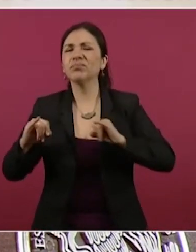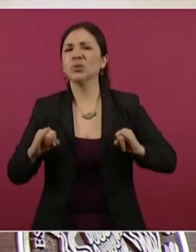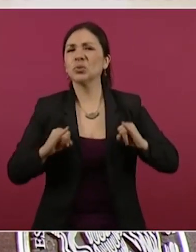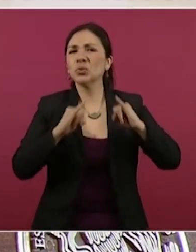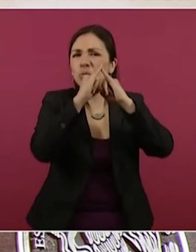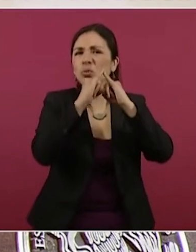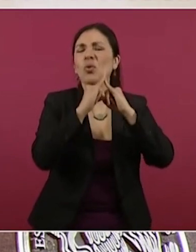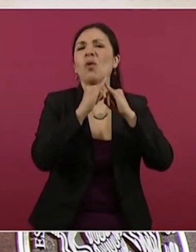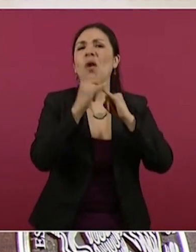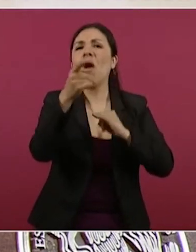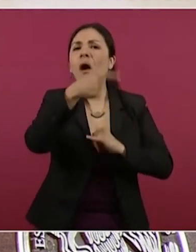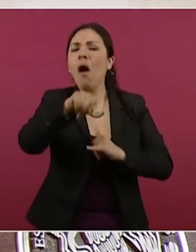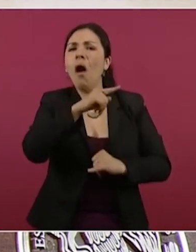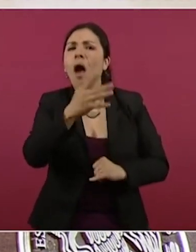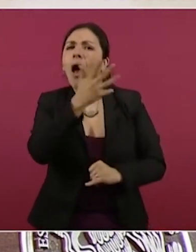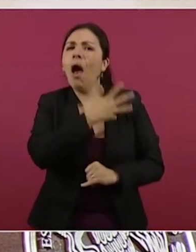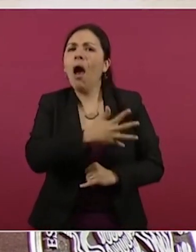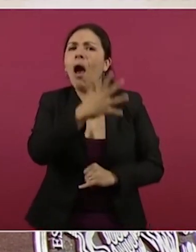bienes que